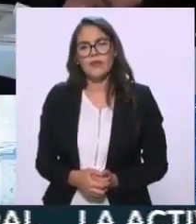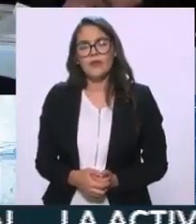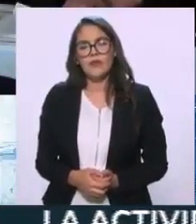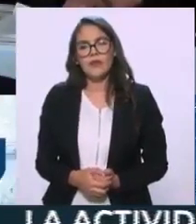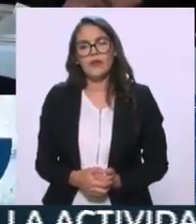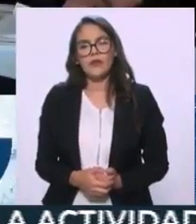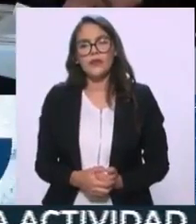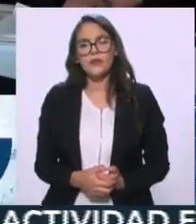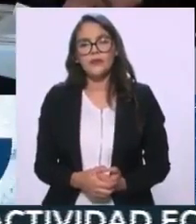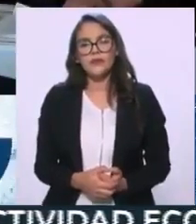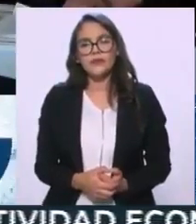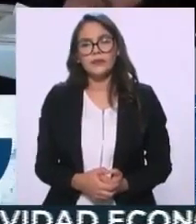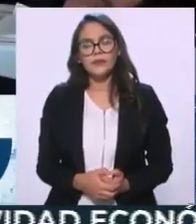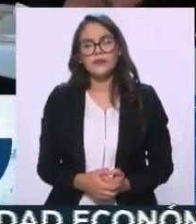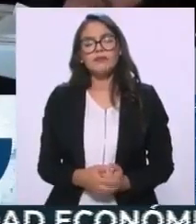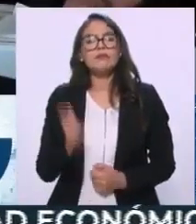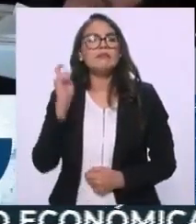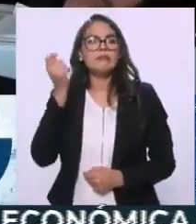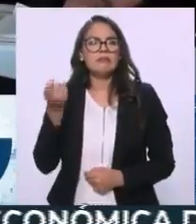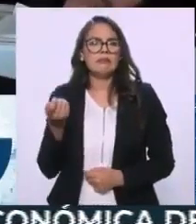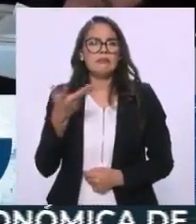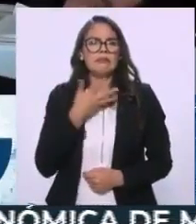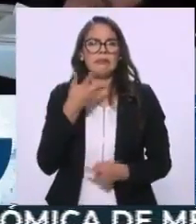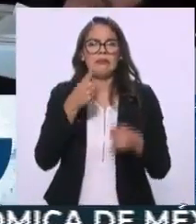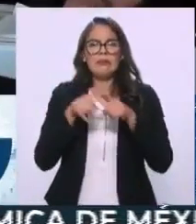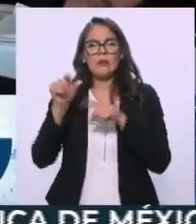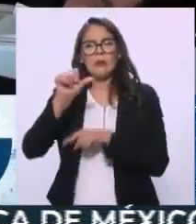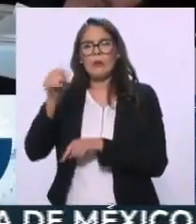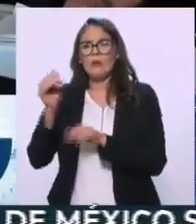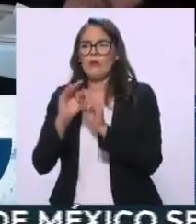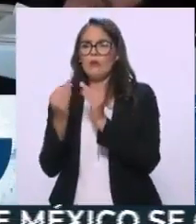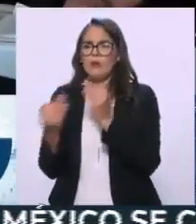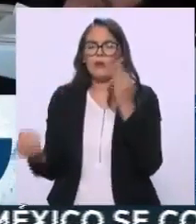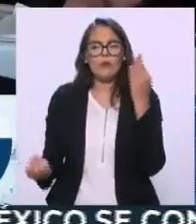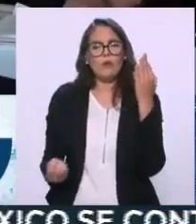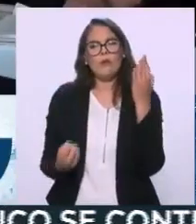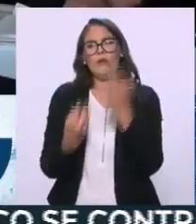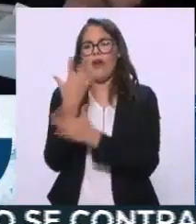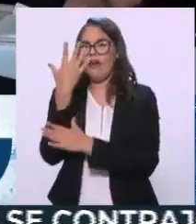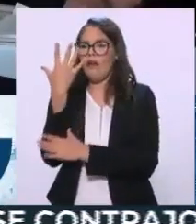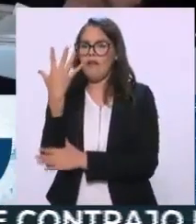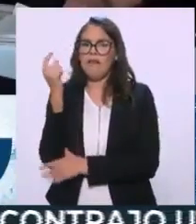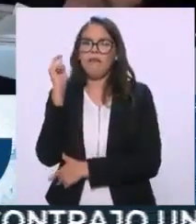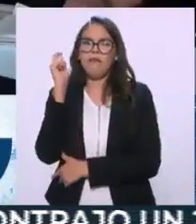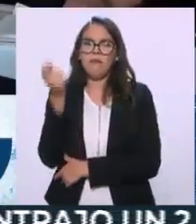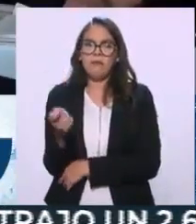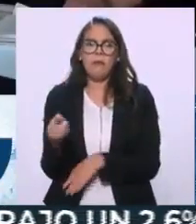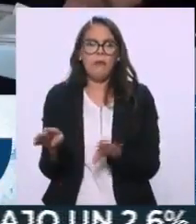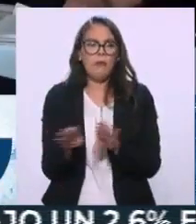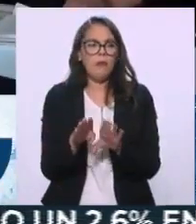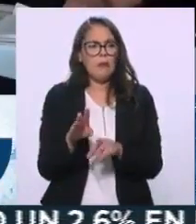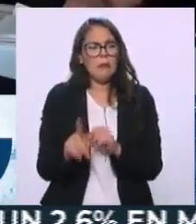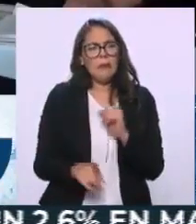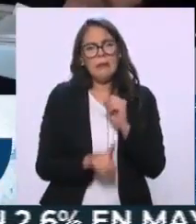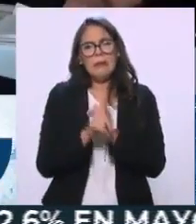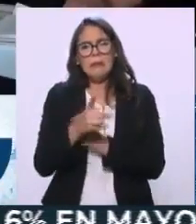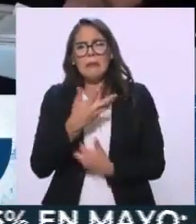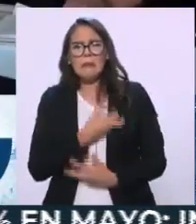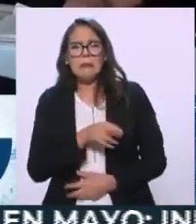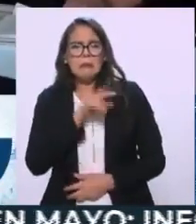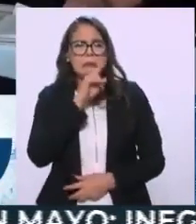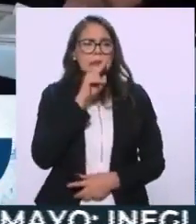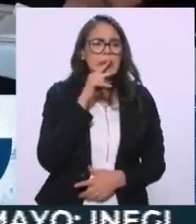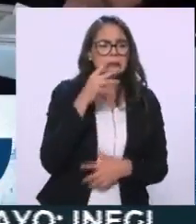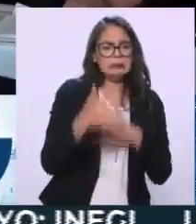Bolsonaro. Quiere decir que hay un nuevo fenómeno que articula la paranoia, el